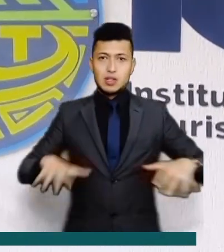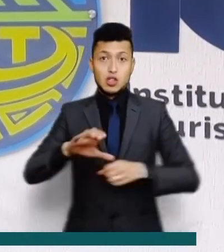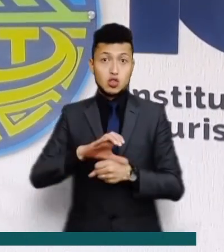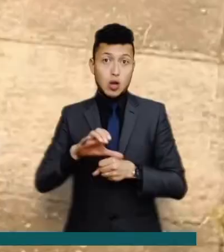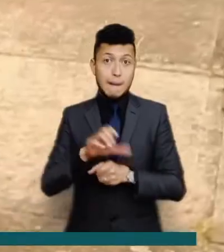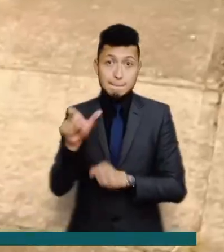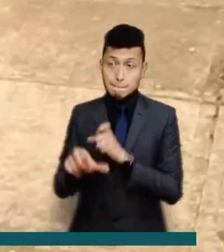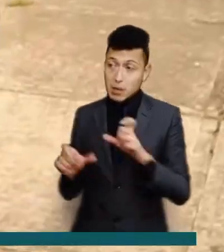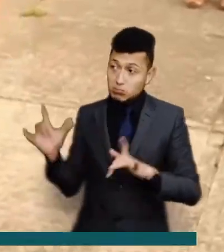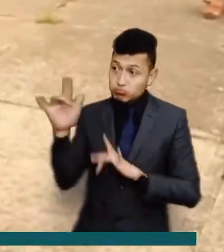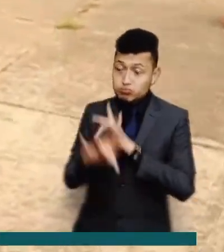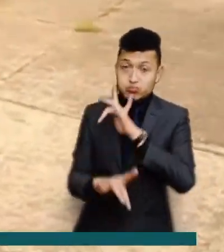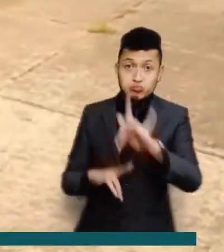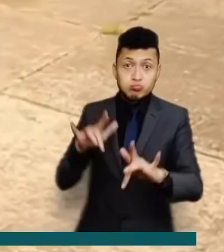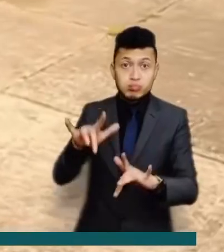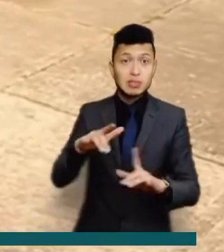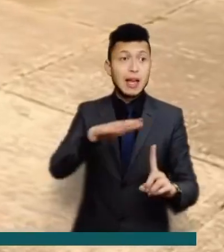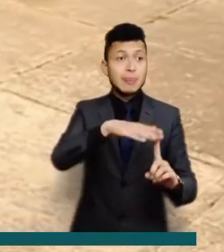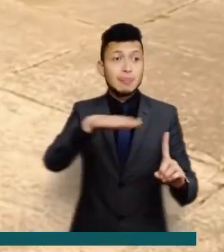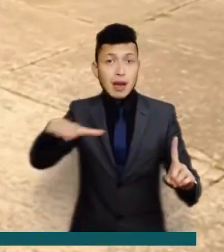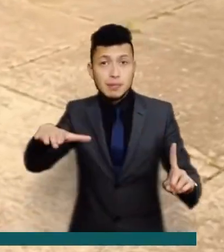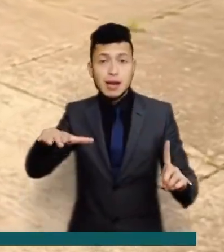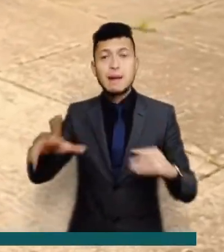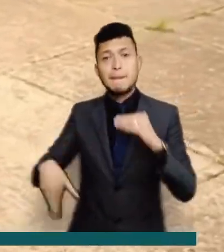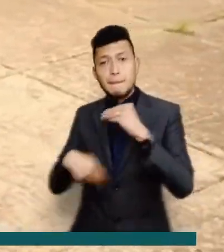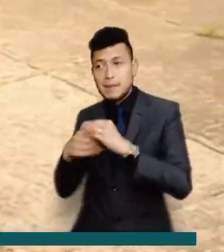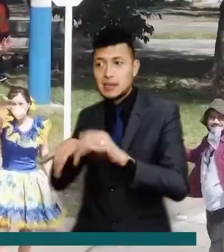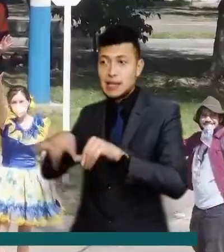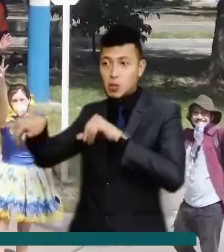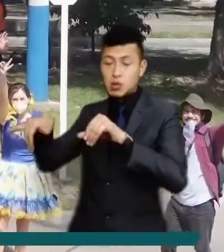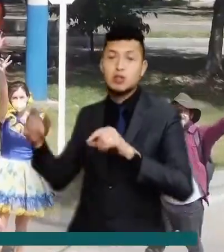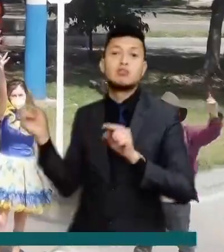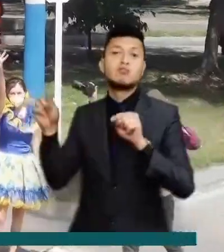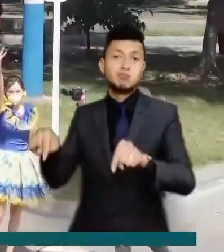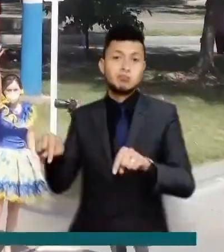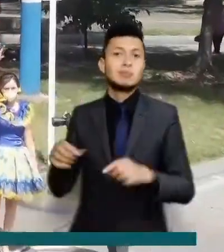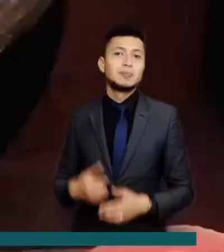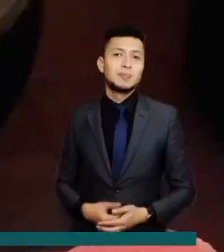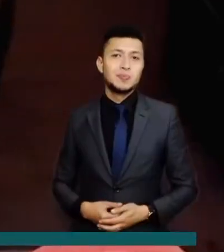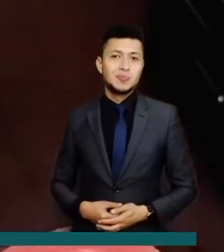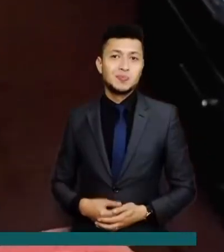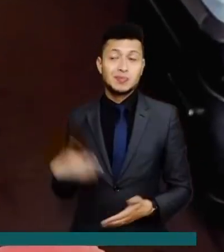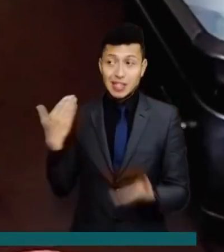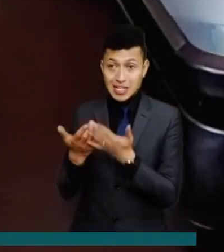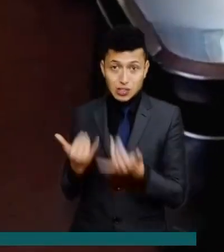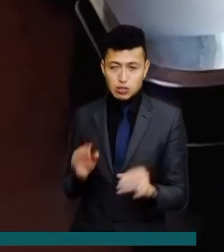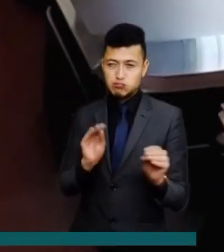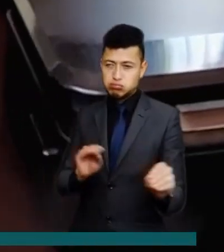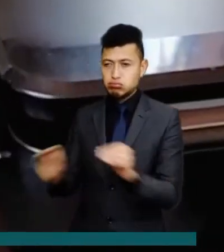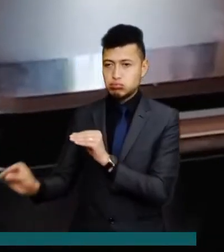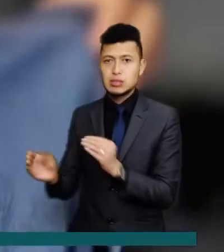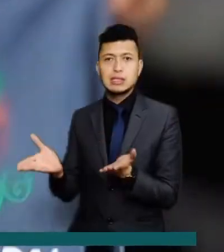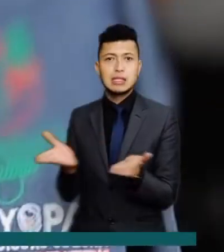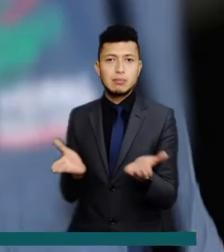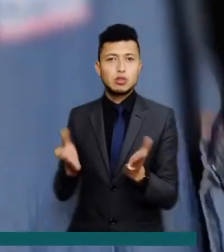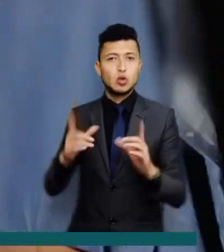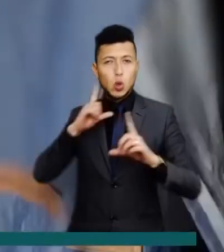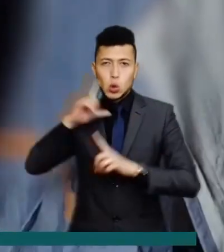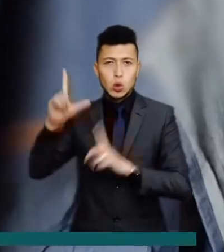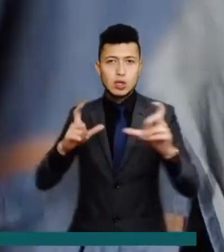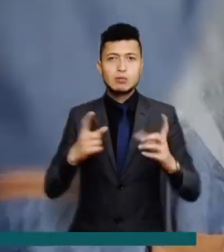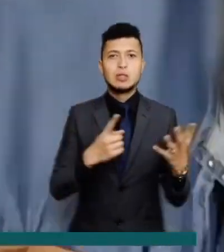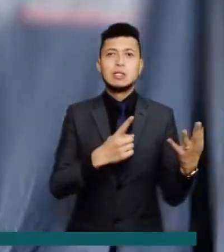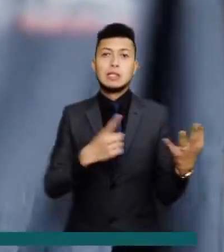cuando llega la gente en el terminal y en el aeropuerto, el Alcaraván. Hasta la fecha se ha capacitado a más de 600 prestadores de servicios turísticos